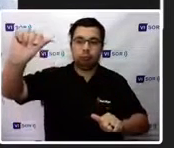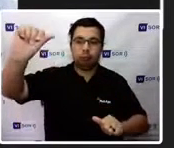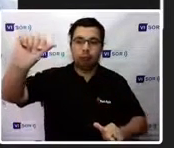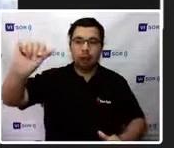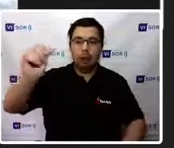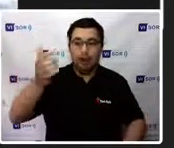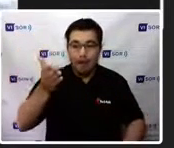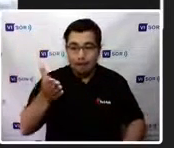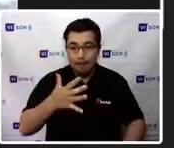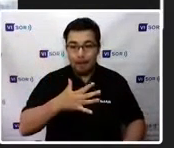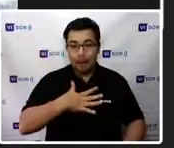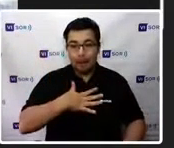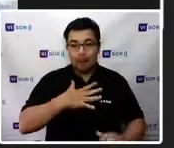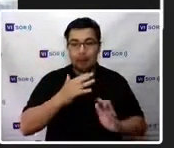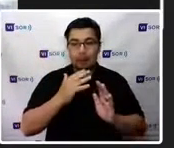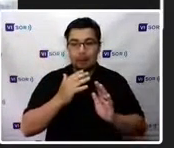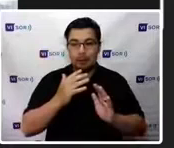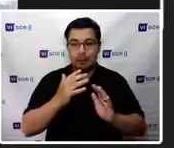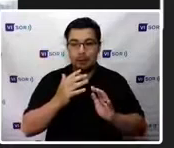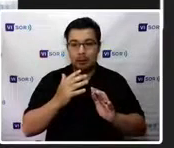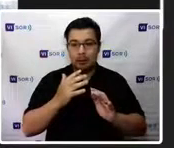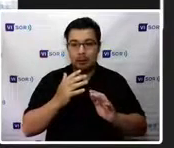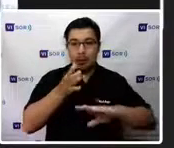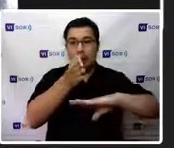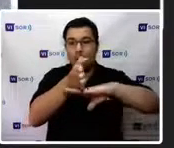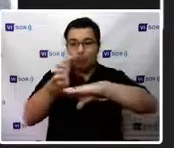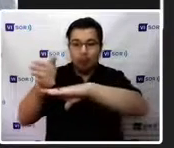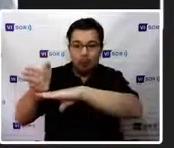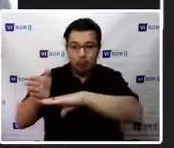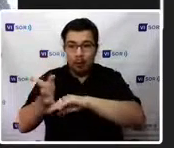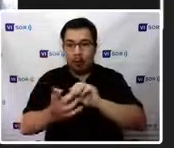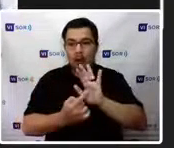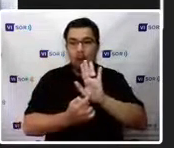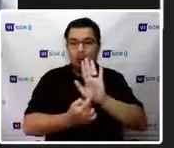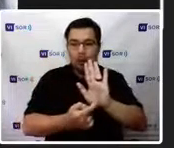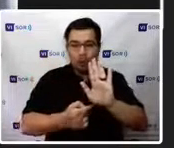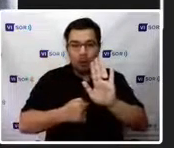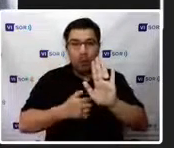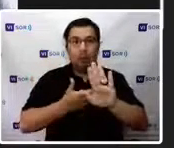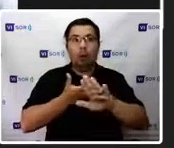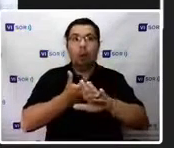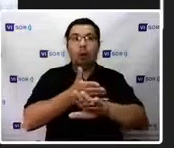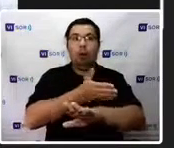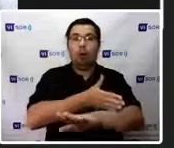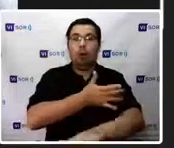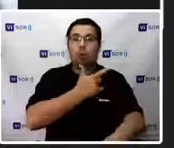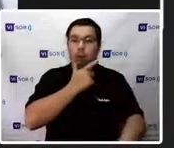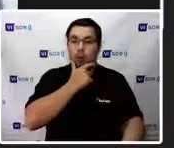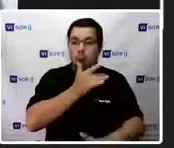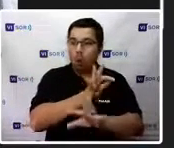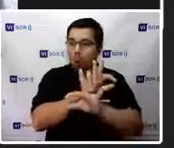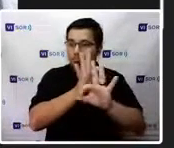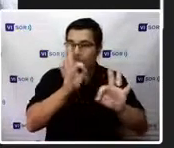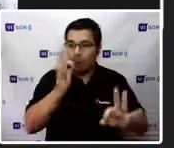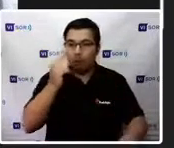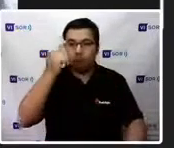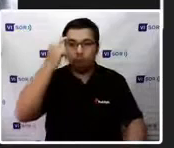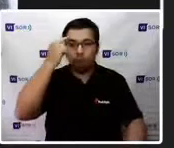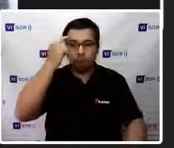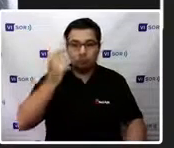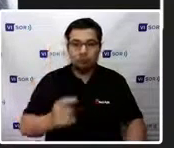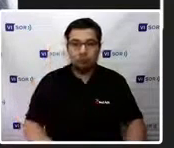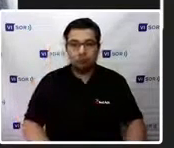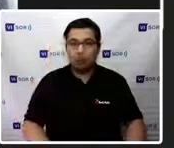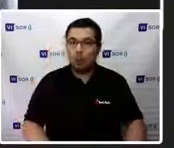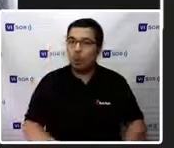demostró que podía entregar mucho más de lo que me imaginaba. Mira, increíble, increíble, Juan Sebastián, lo que estás contando, porque